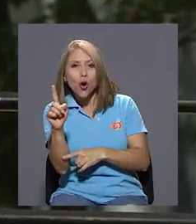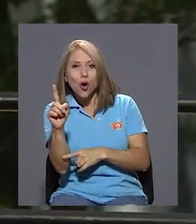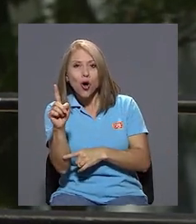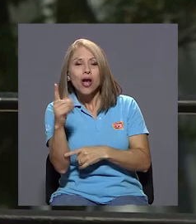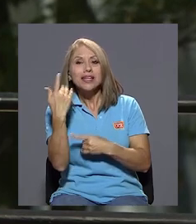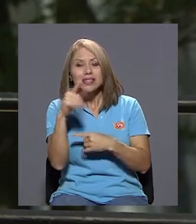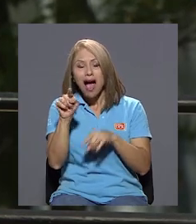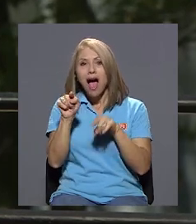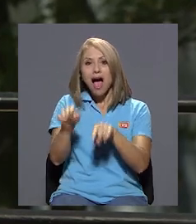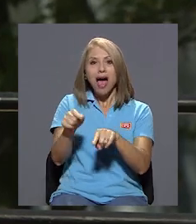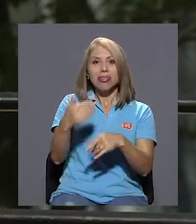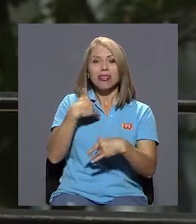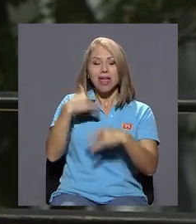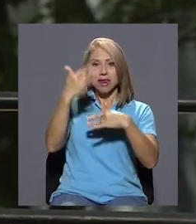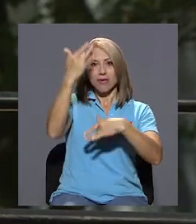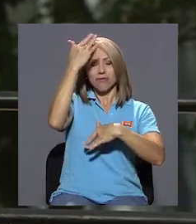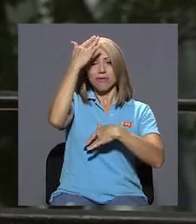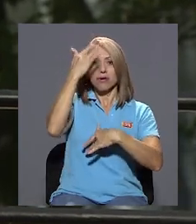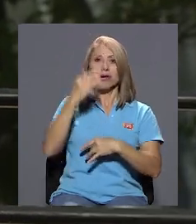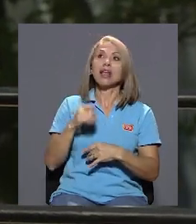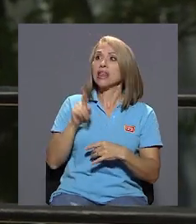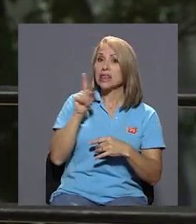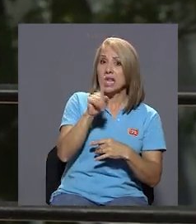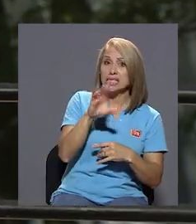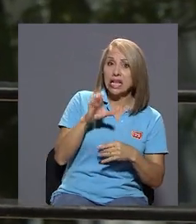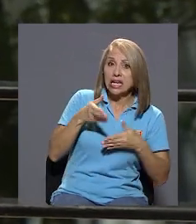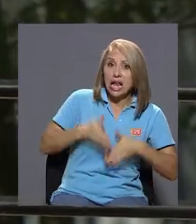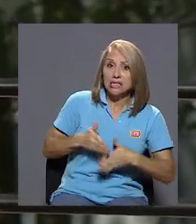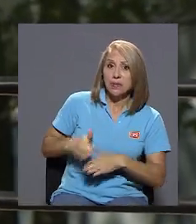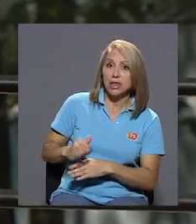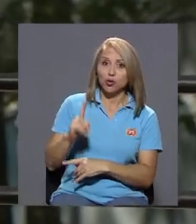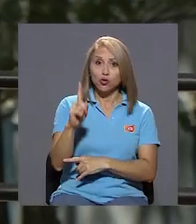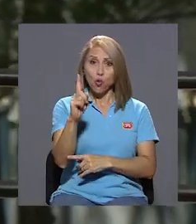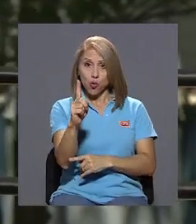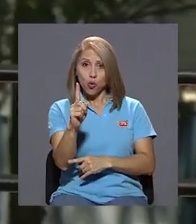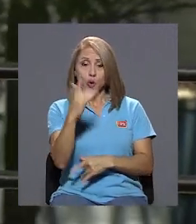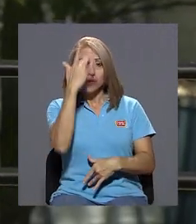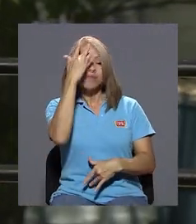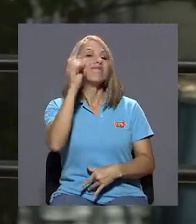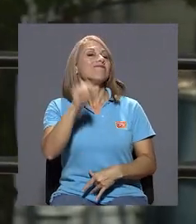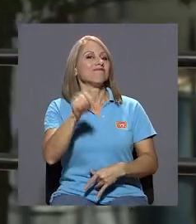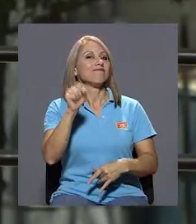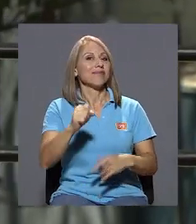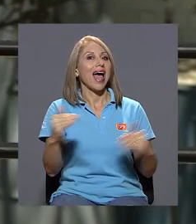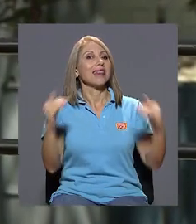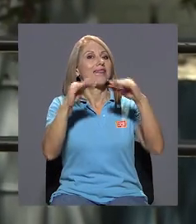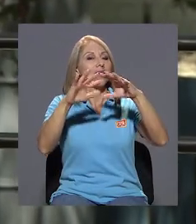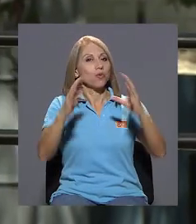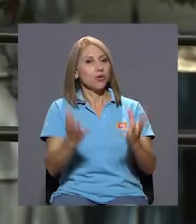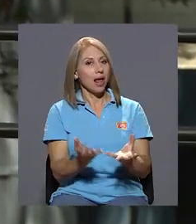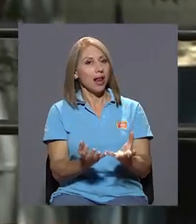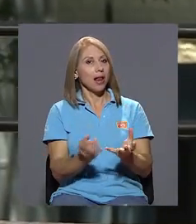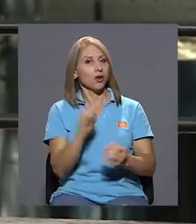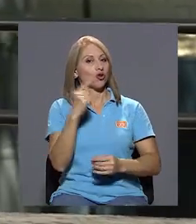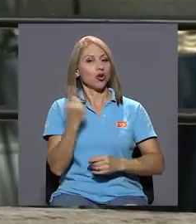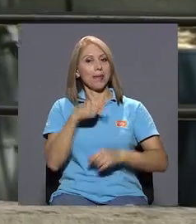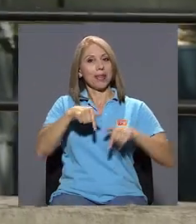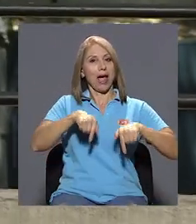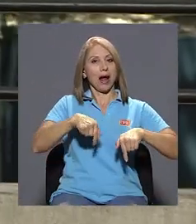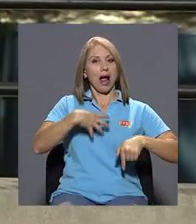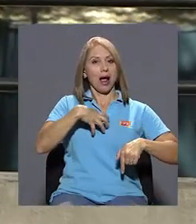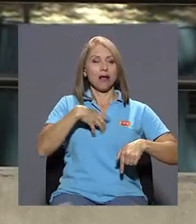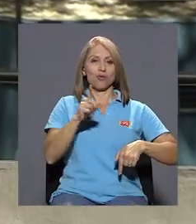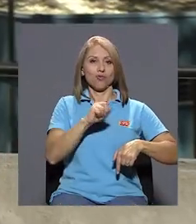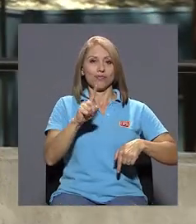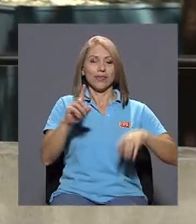con cardiopatías congénitas. ¿1 de 100 nacimientos. De 100. Okay, ajá. Bastantes. A nivel mundial, no es una cuestión problemática a nivel país, no.